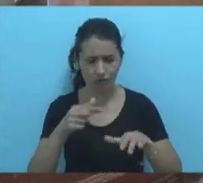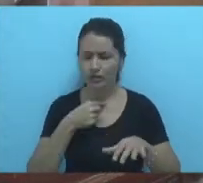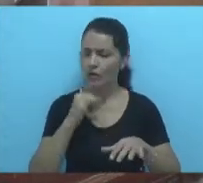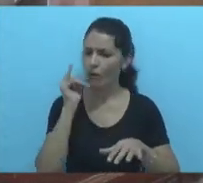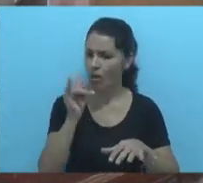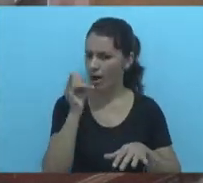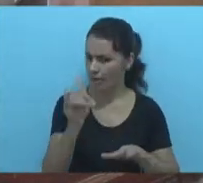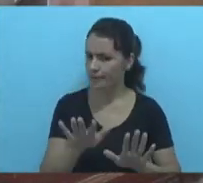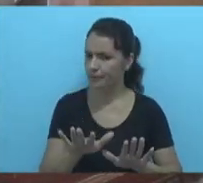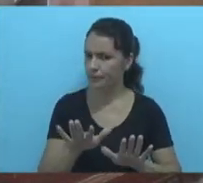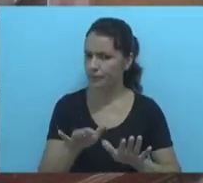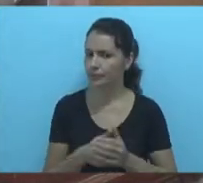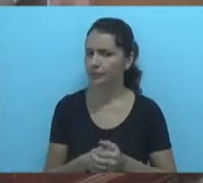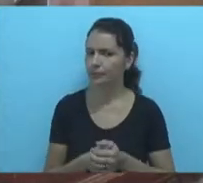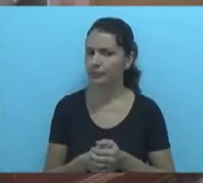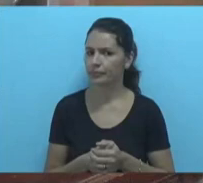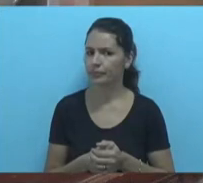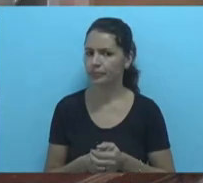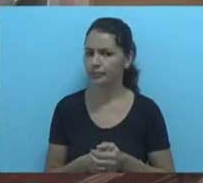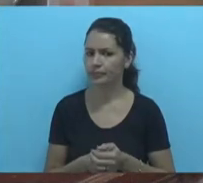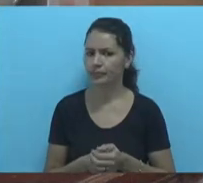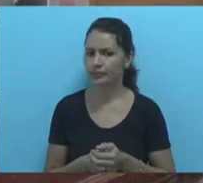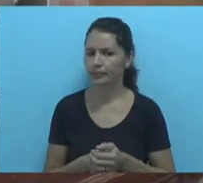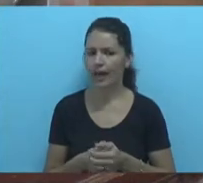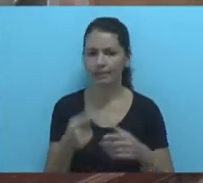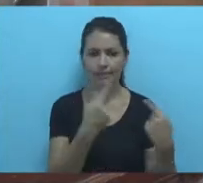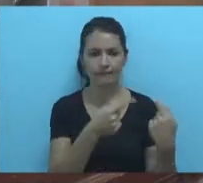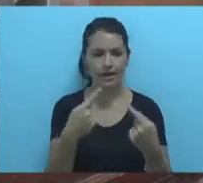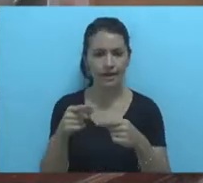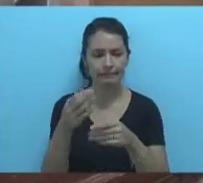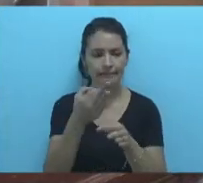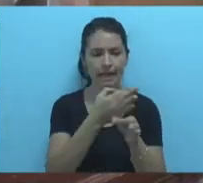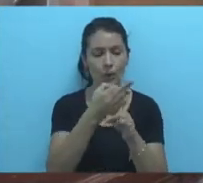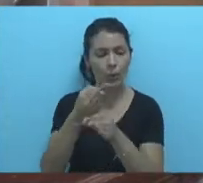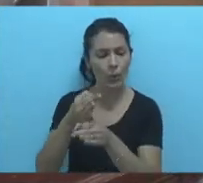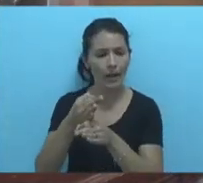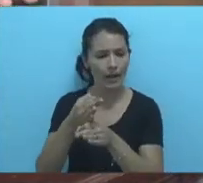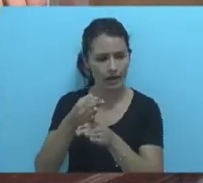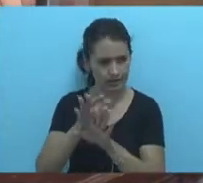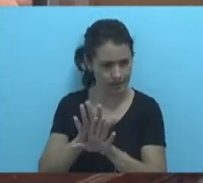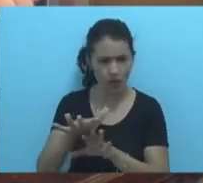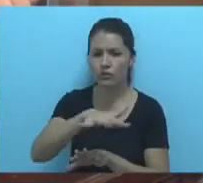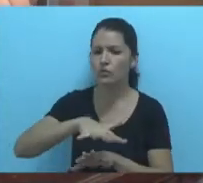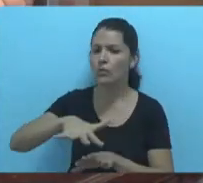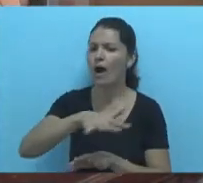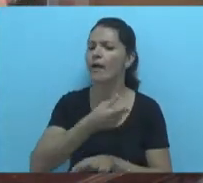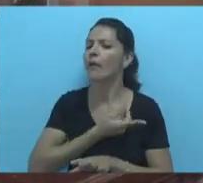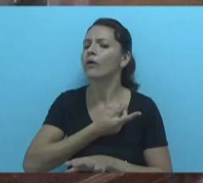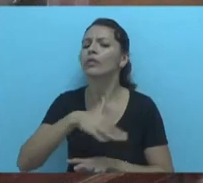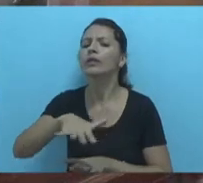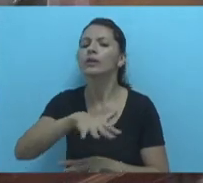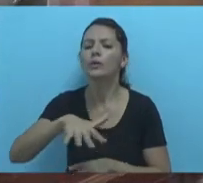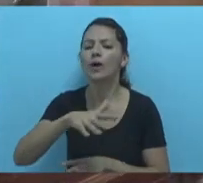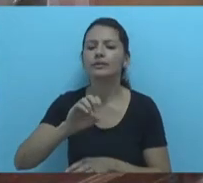difícil situación que hoy atraviesan distintos establecimientos educativos de la ciudad de Villornor Gálvez, ciudad a la cual